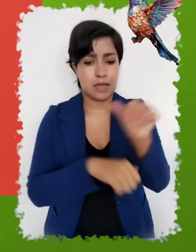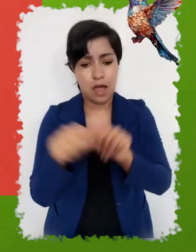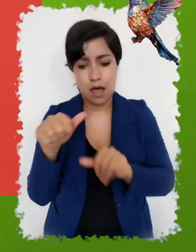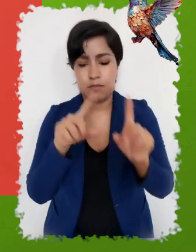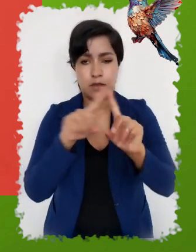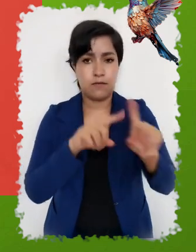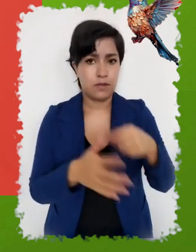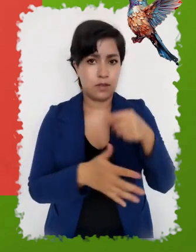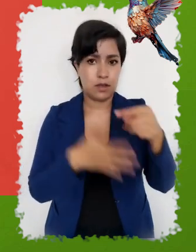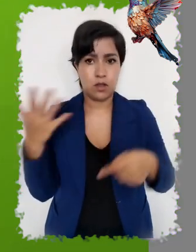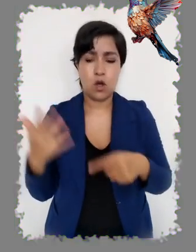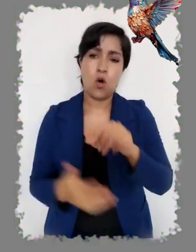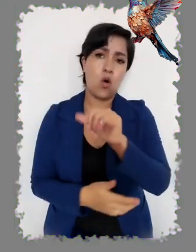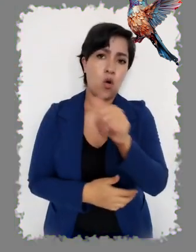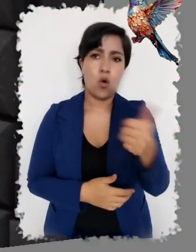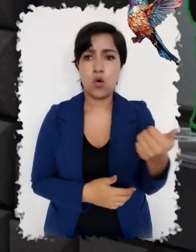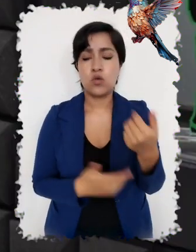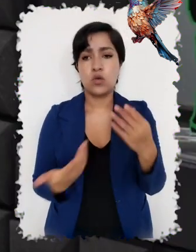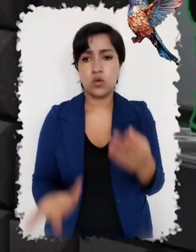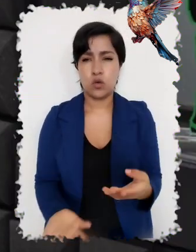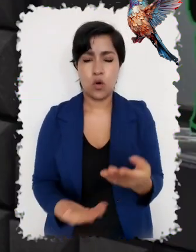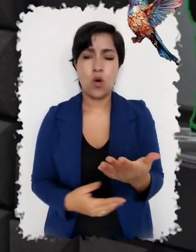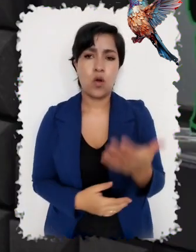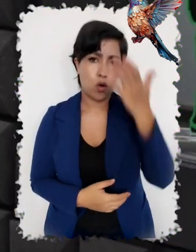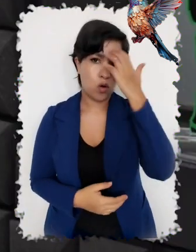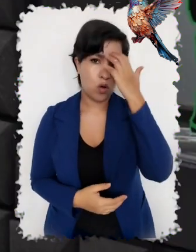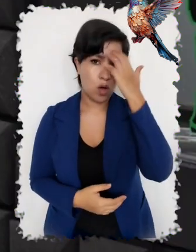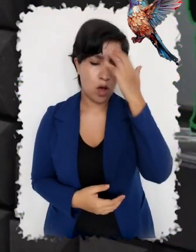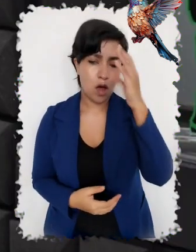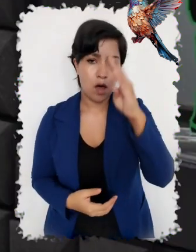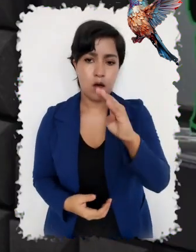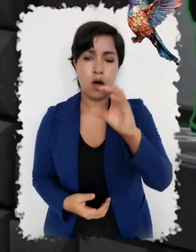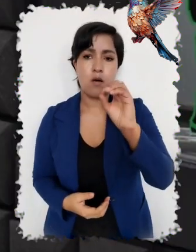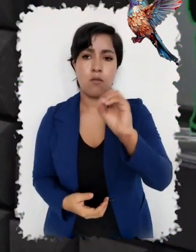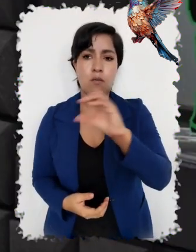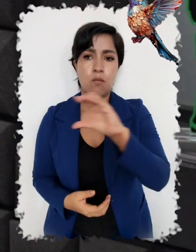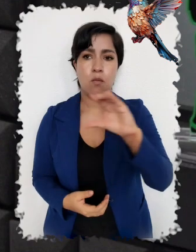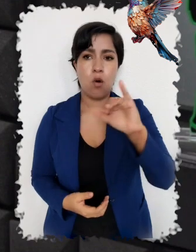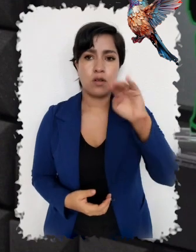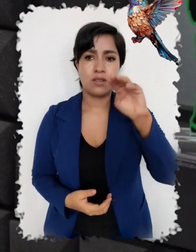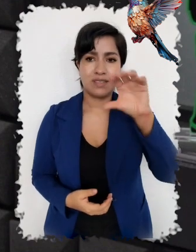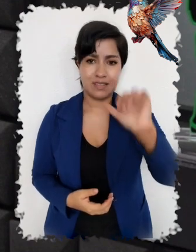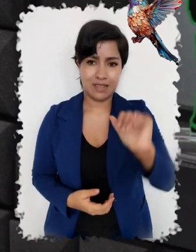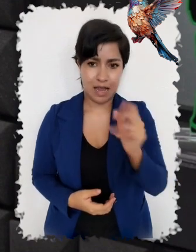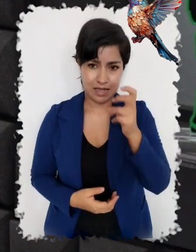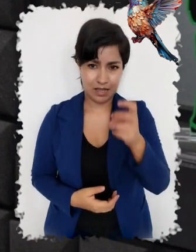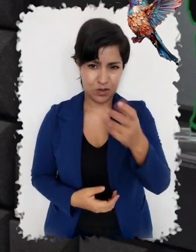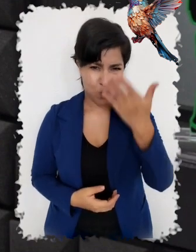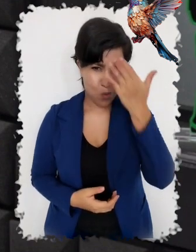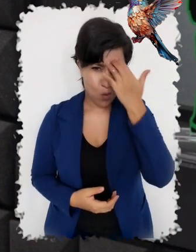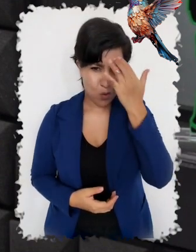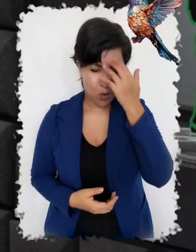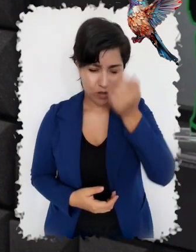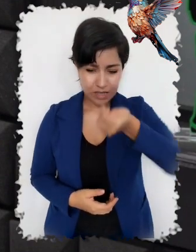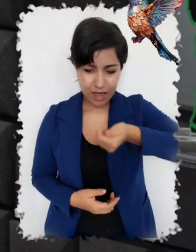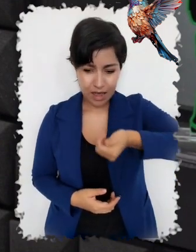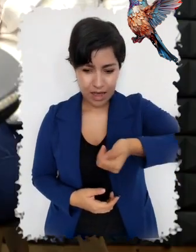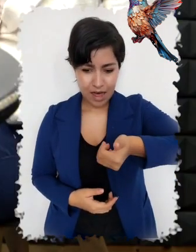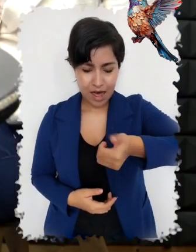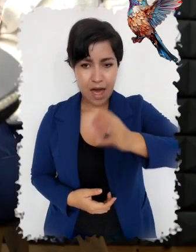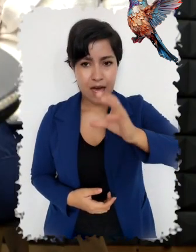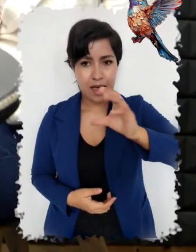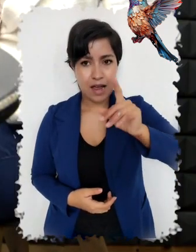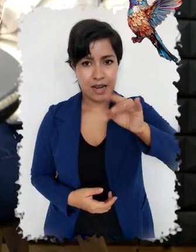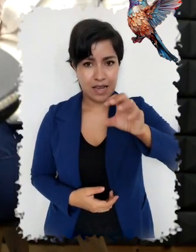esas pruebas Tenemos también otro deporte que se llama bochas que no sé si te has fijado pero bueno o si jugaste alguna vez a las canicas